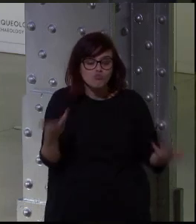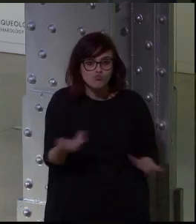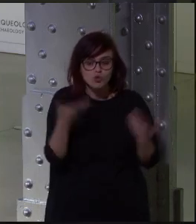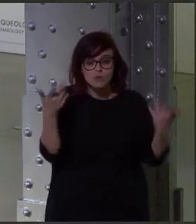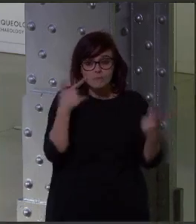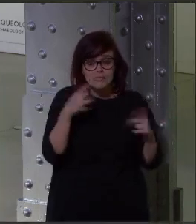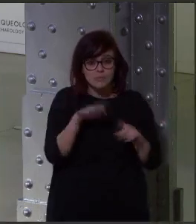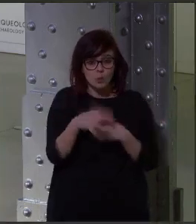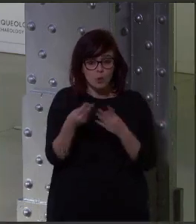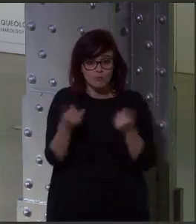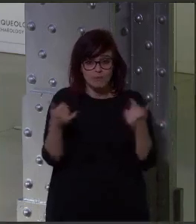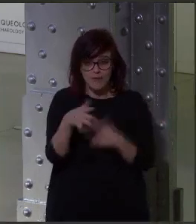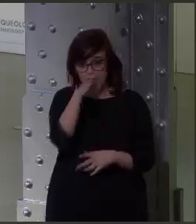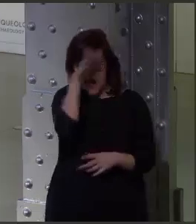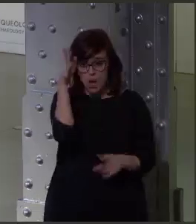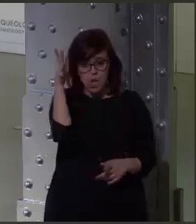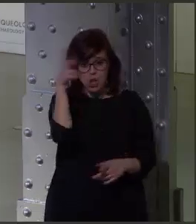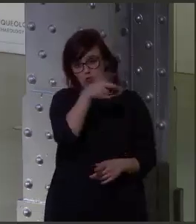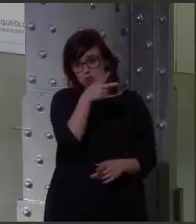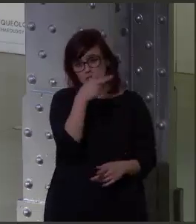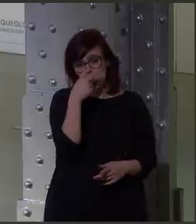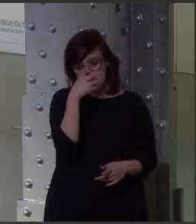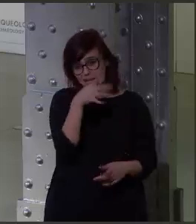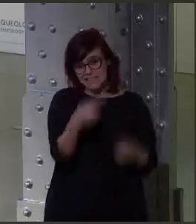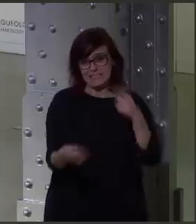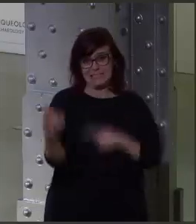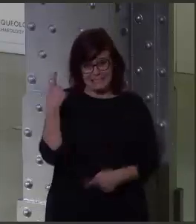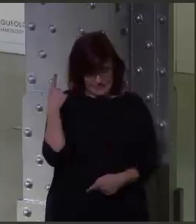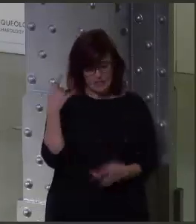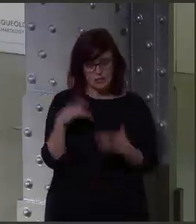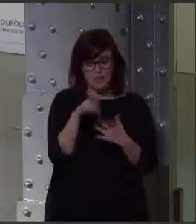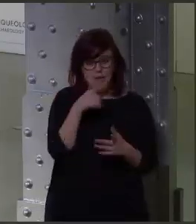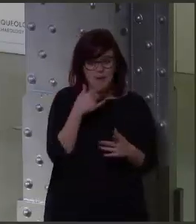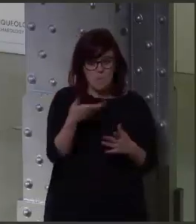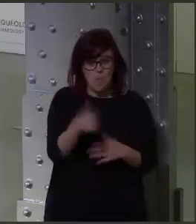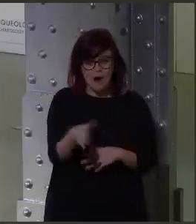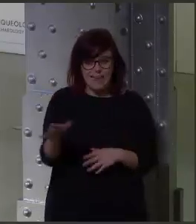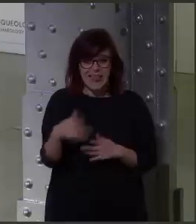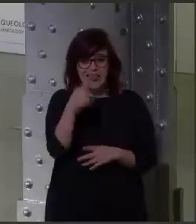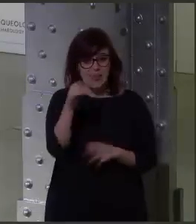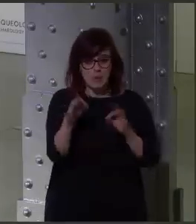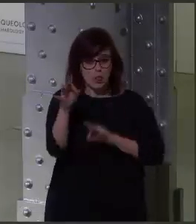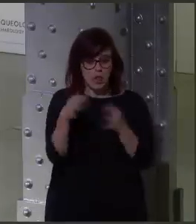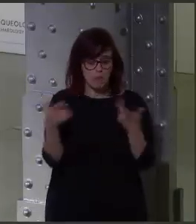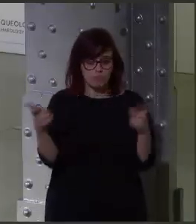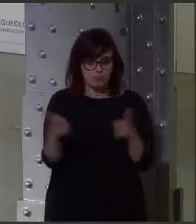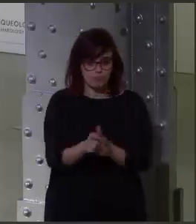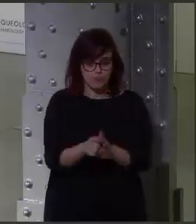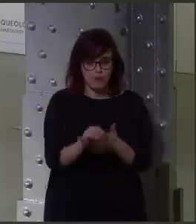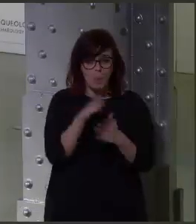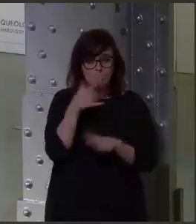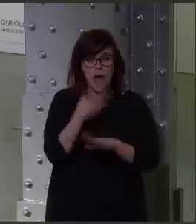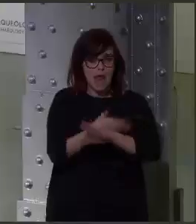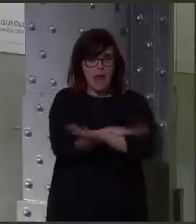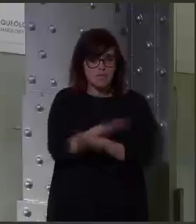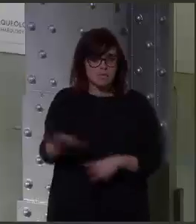sucedido, pues este verano no, el anterior, y la mortalidad es prácticamente del 100%, o sea, una especie que Baleares